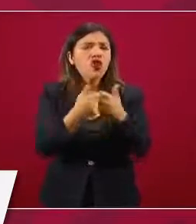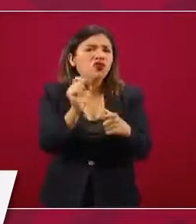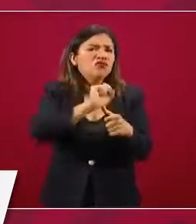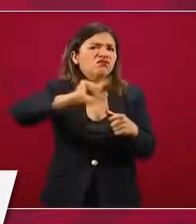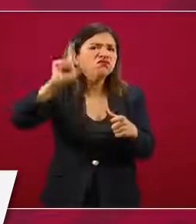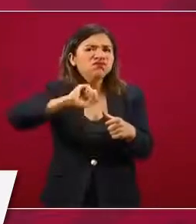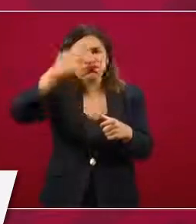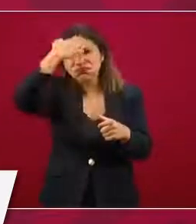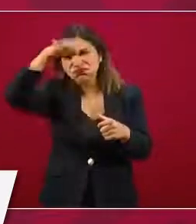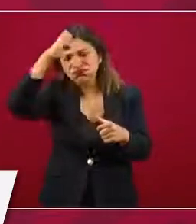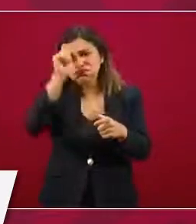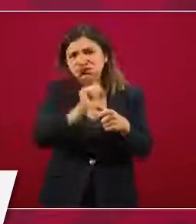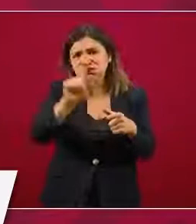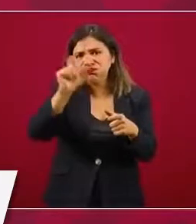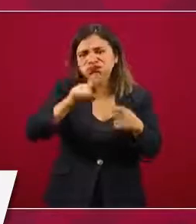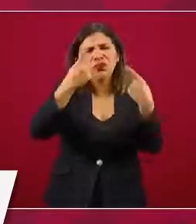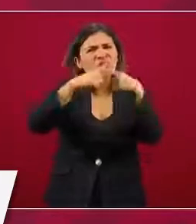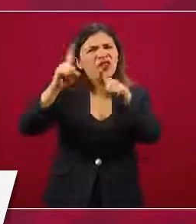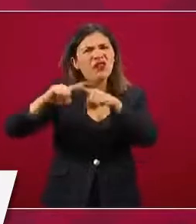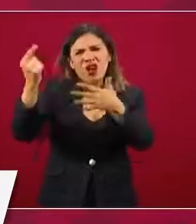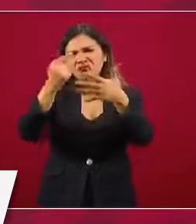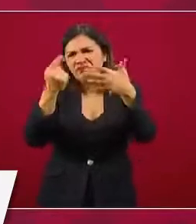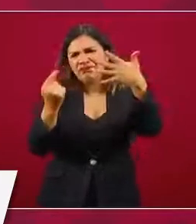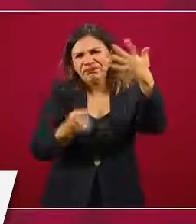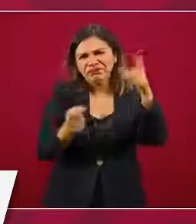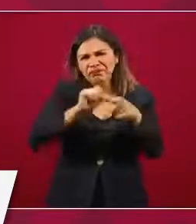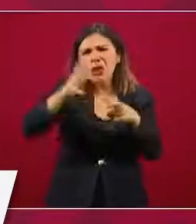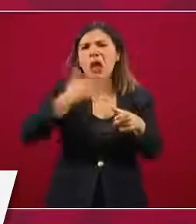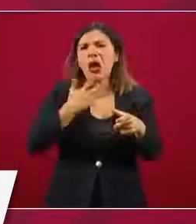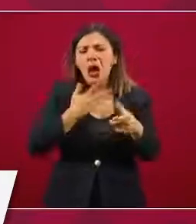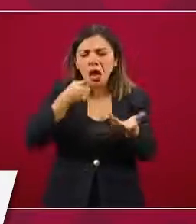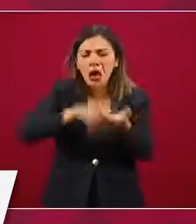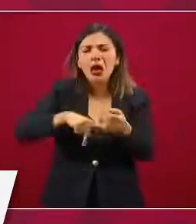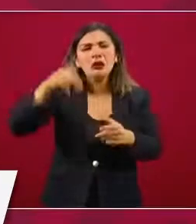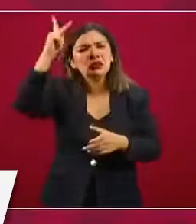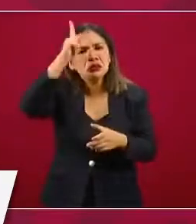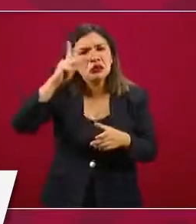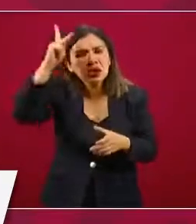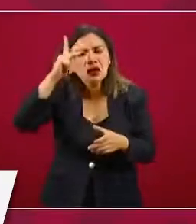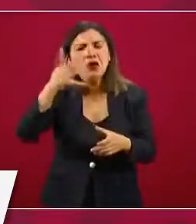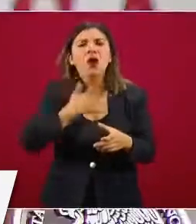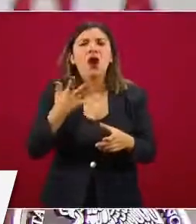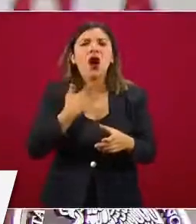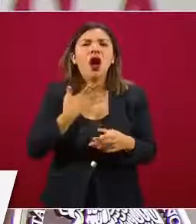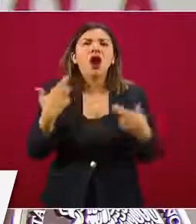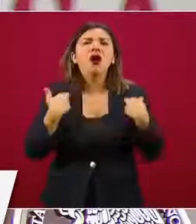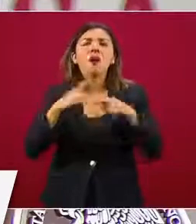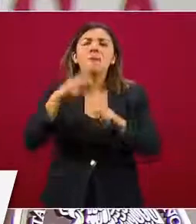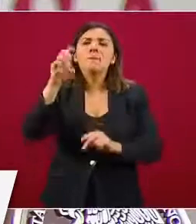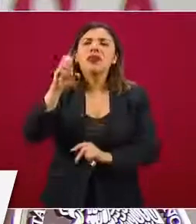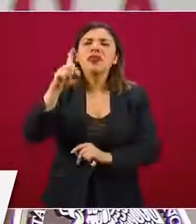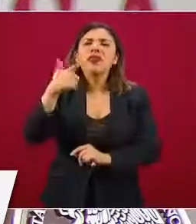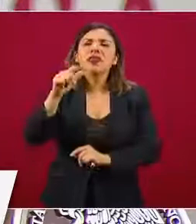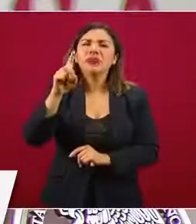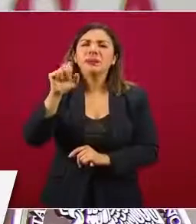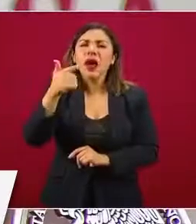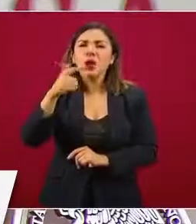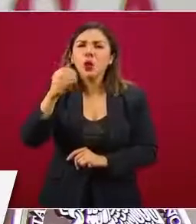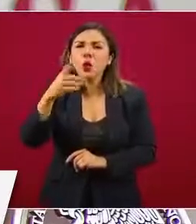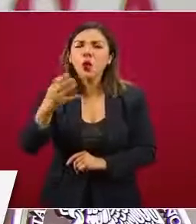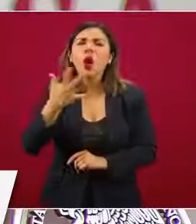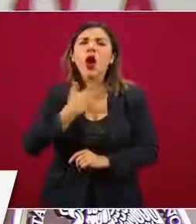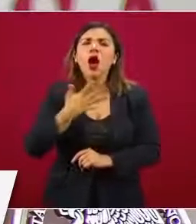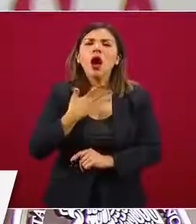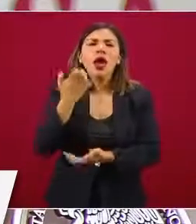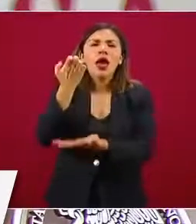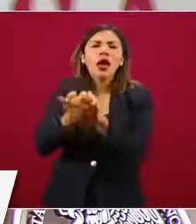expertos, multidisciplinario, hay psicólogos, hay pedagogos, hay sociólogos, hay economistas,